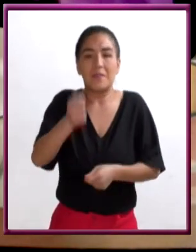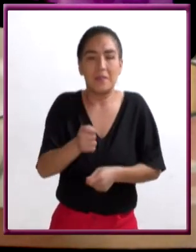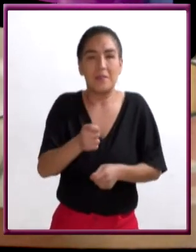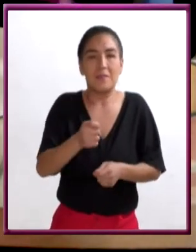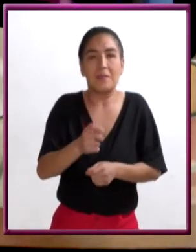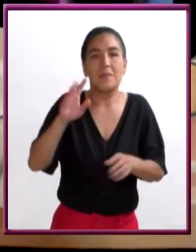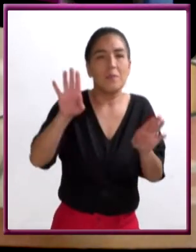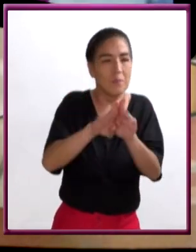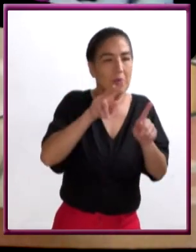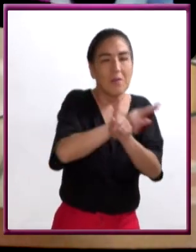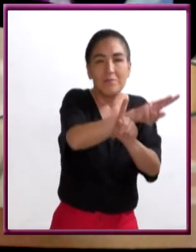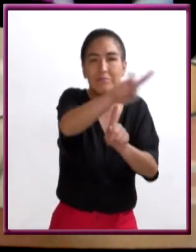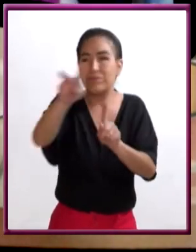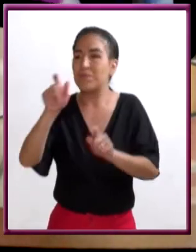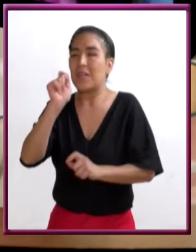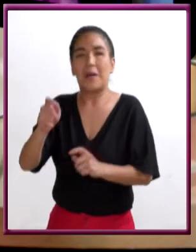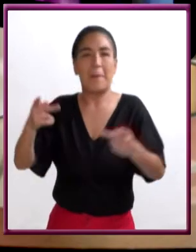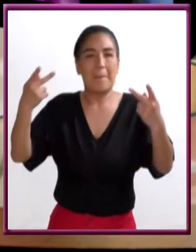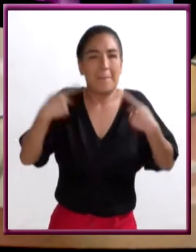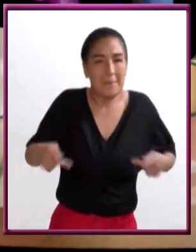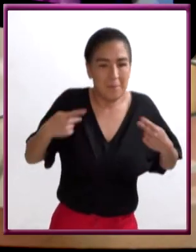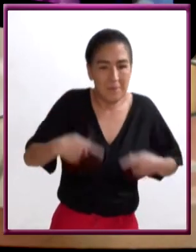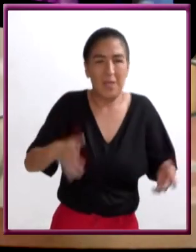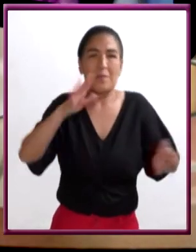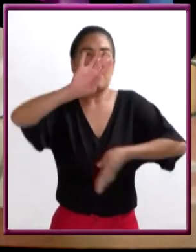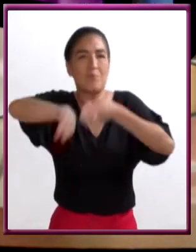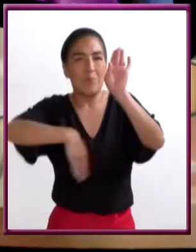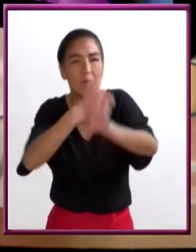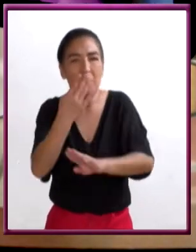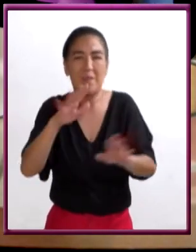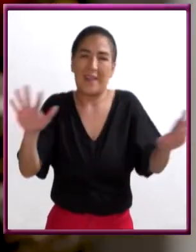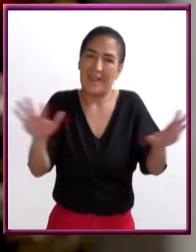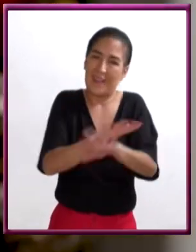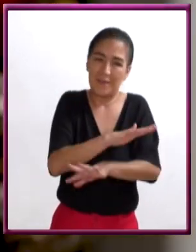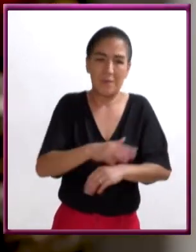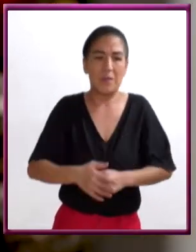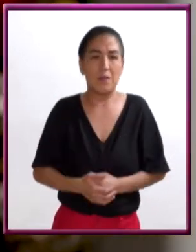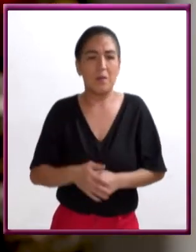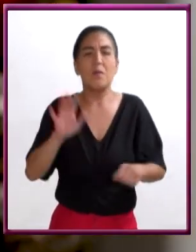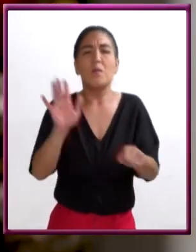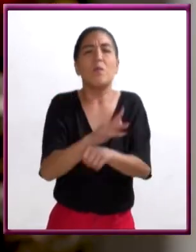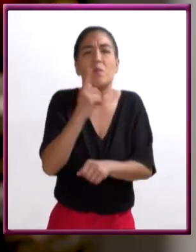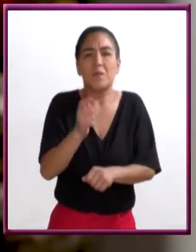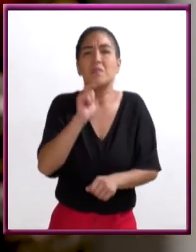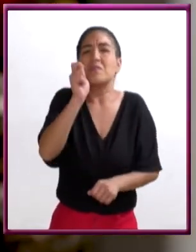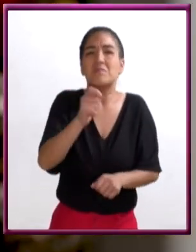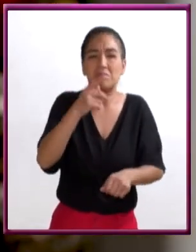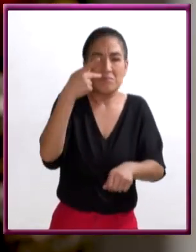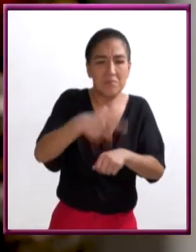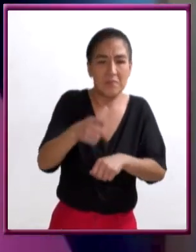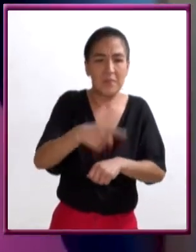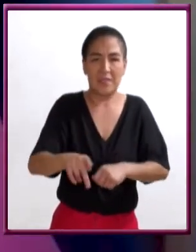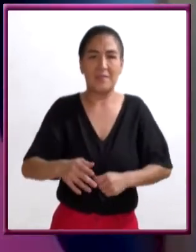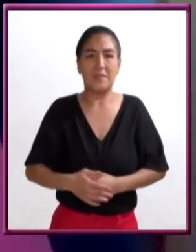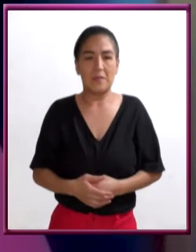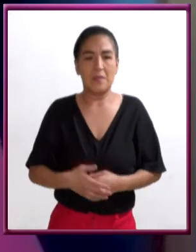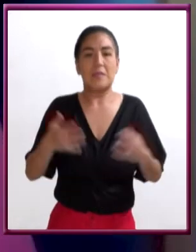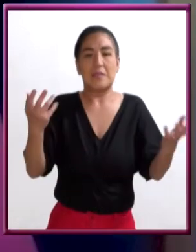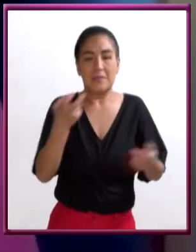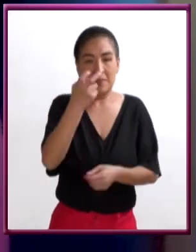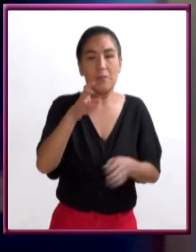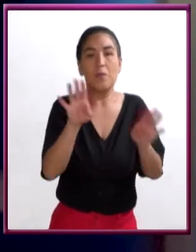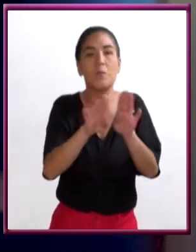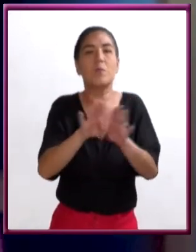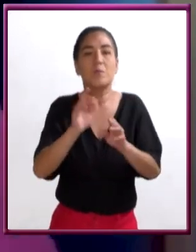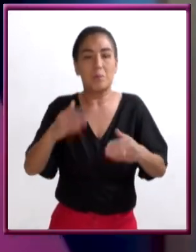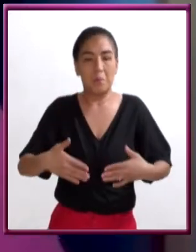propia cosmovisión que tenemos del mundo, digamos, ¿no? ¿Y por qué puede llegar a ser tan peligroso?